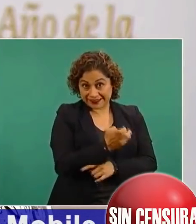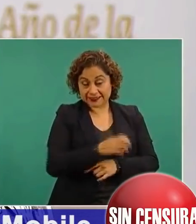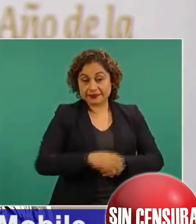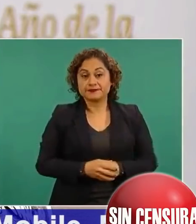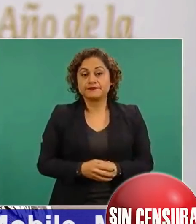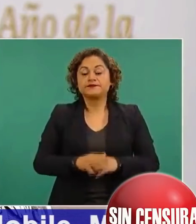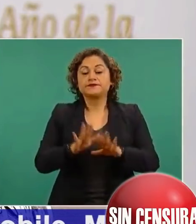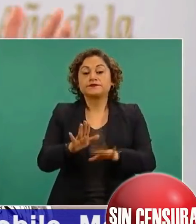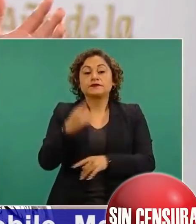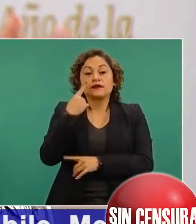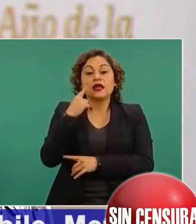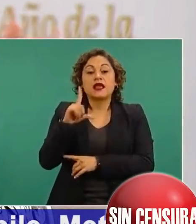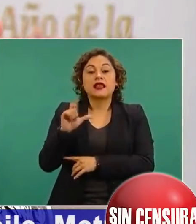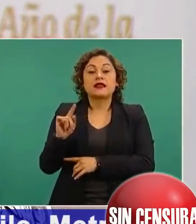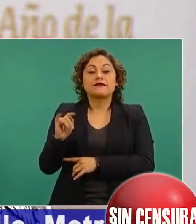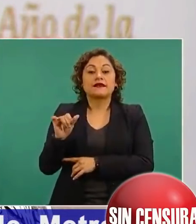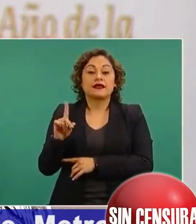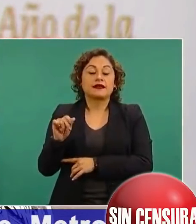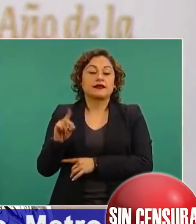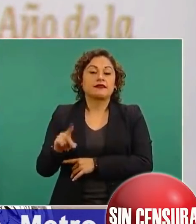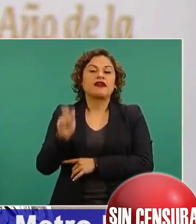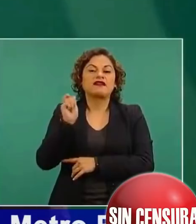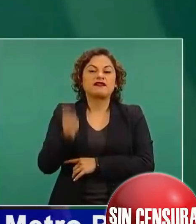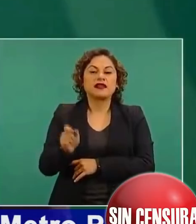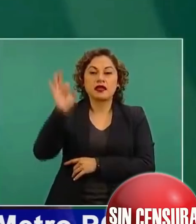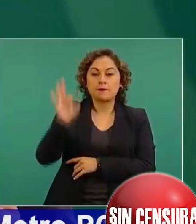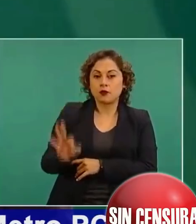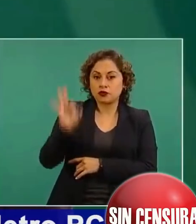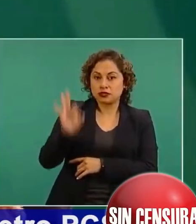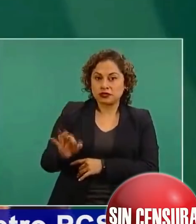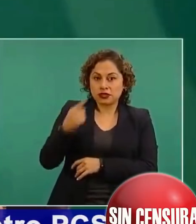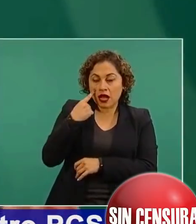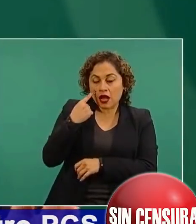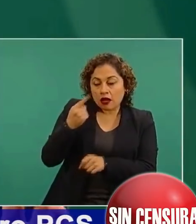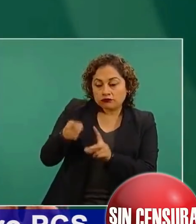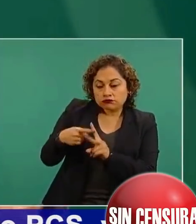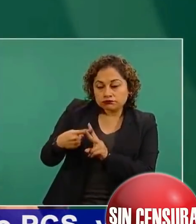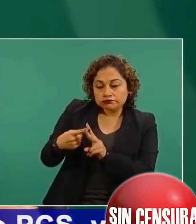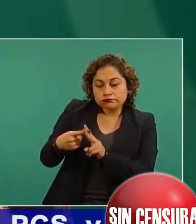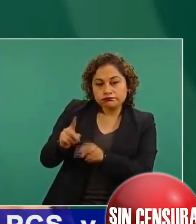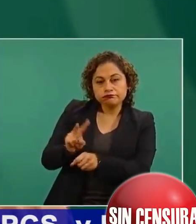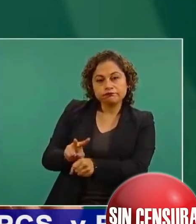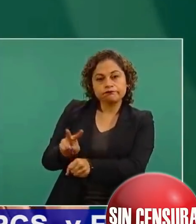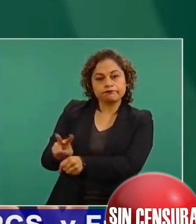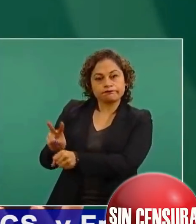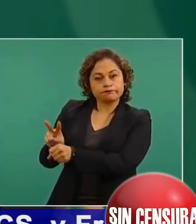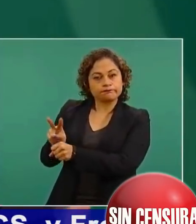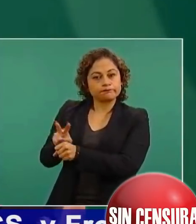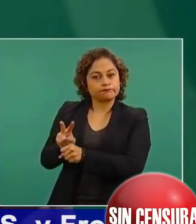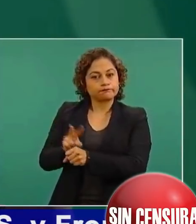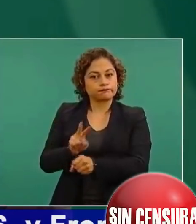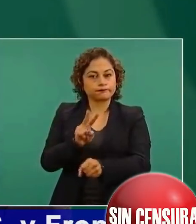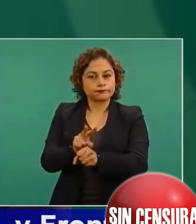es un índice que, si se mide de manera estable, permite monitorear la